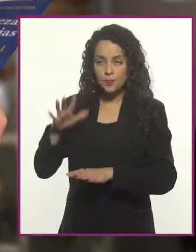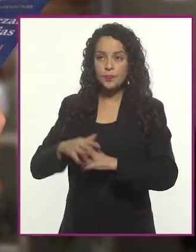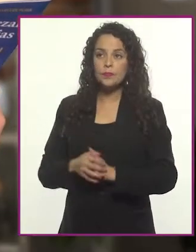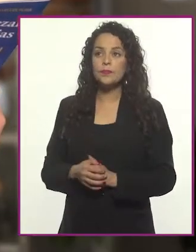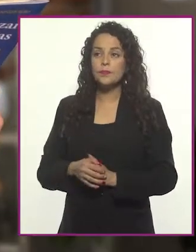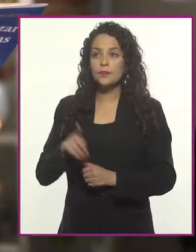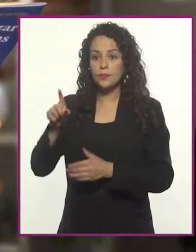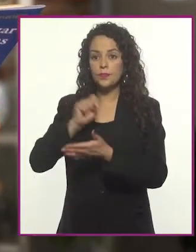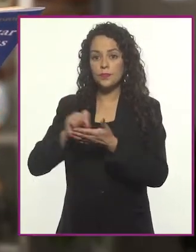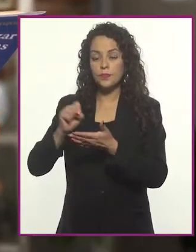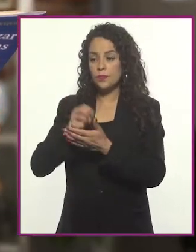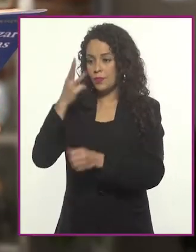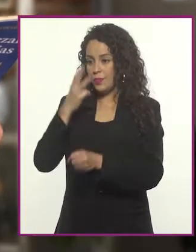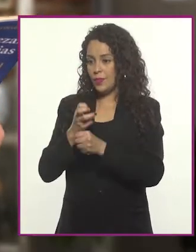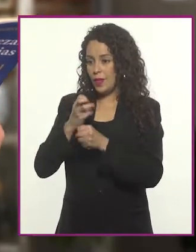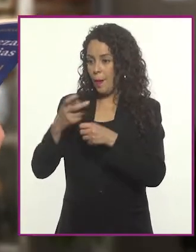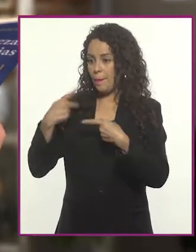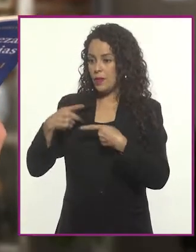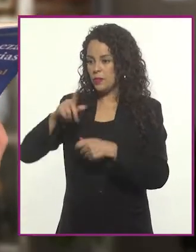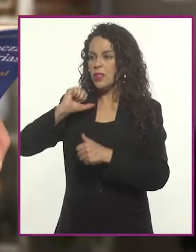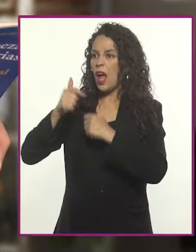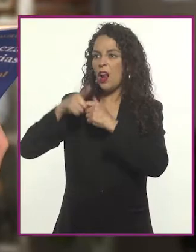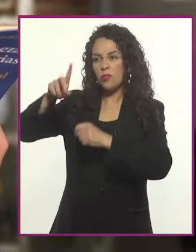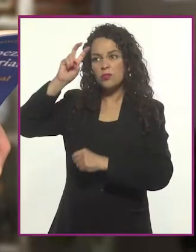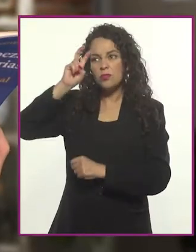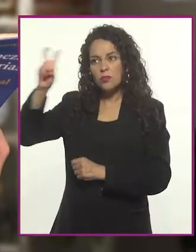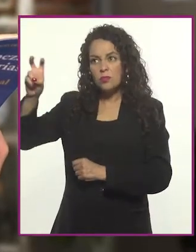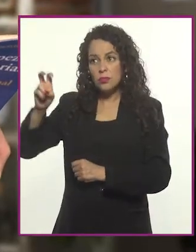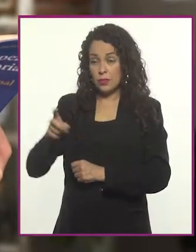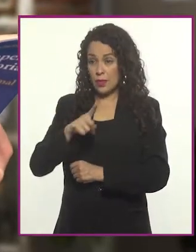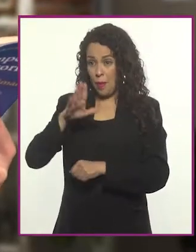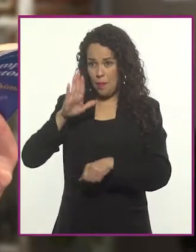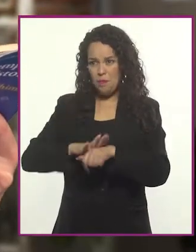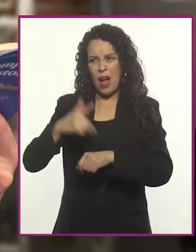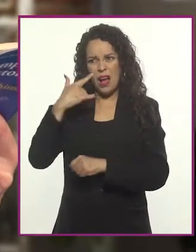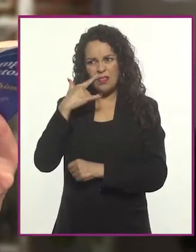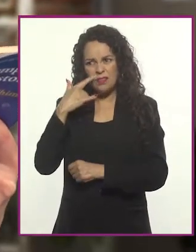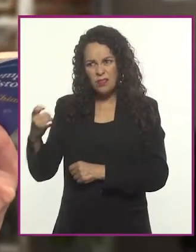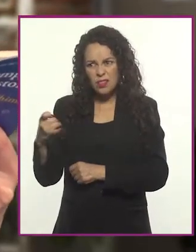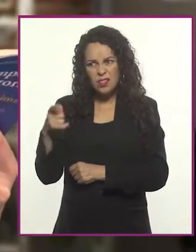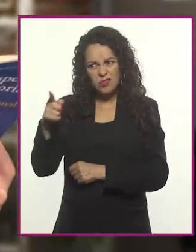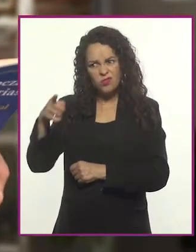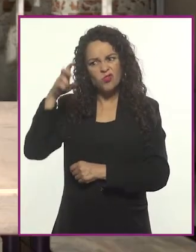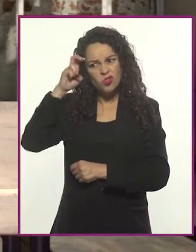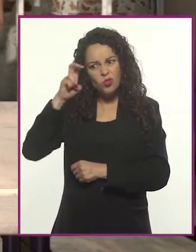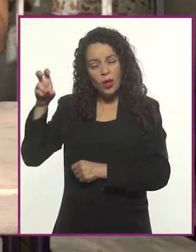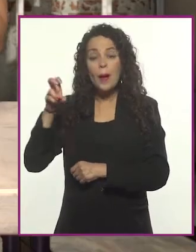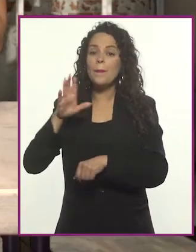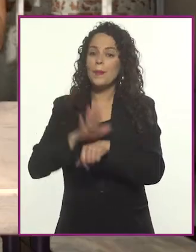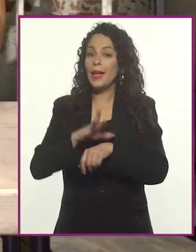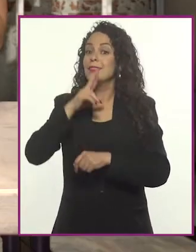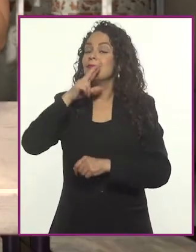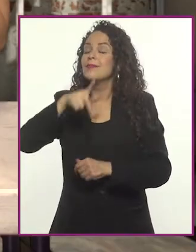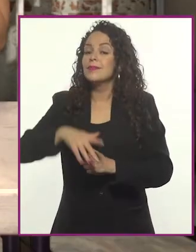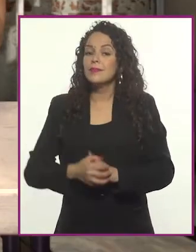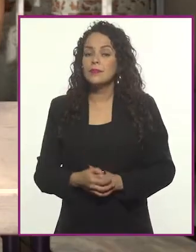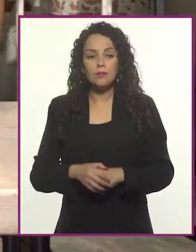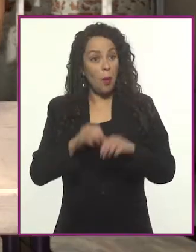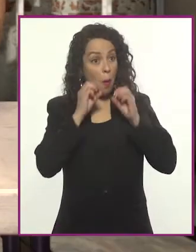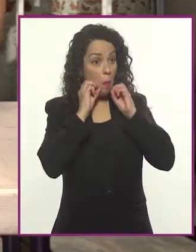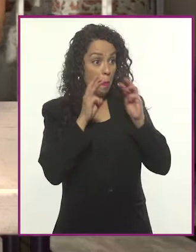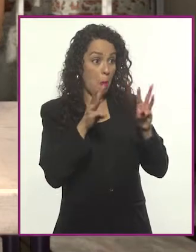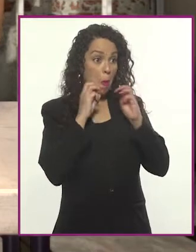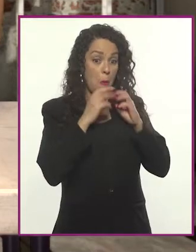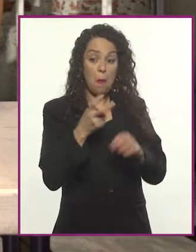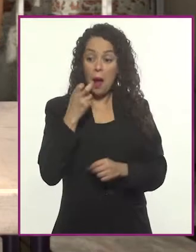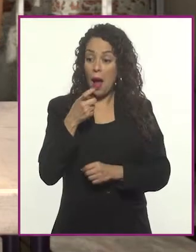tercera persona algún sueño que hayas tenido. Entre más extraño haya sido el sueño, mejor. ¡Guau! El objetivo